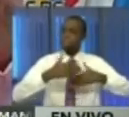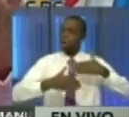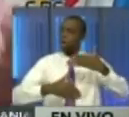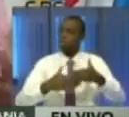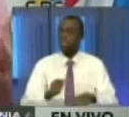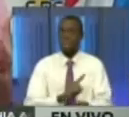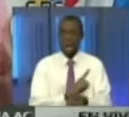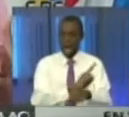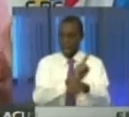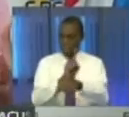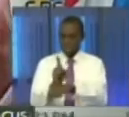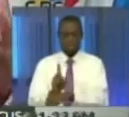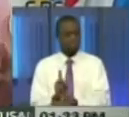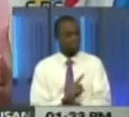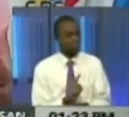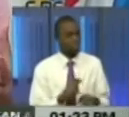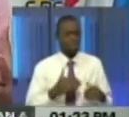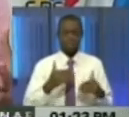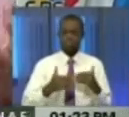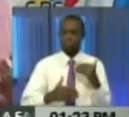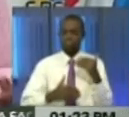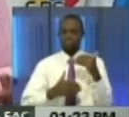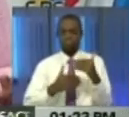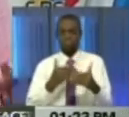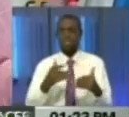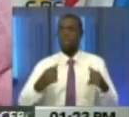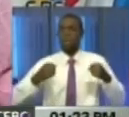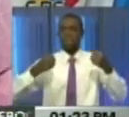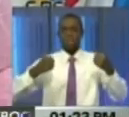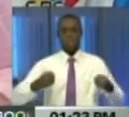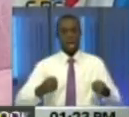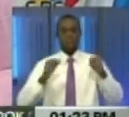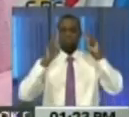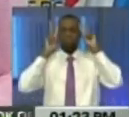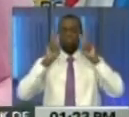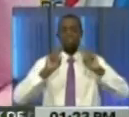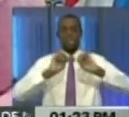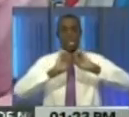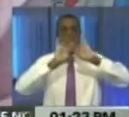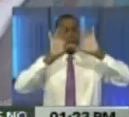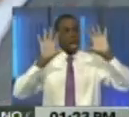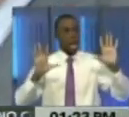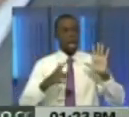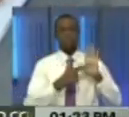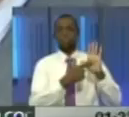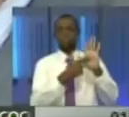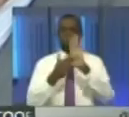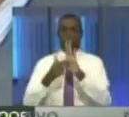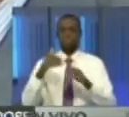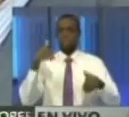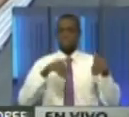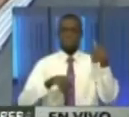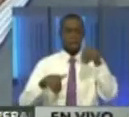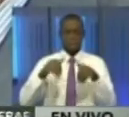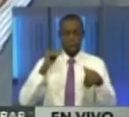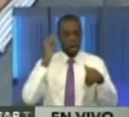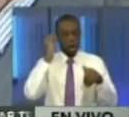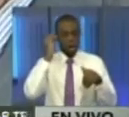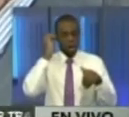donde descansa la seguridad y la transparencia de los procesos electorales y que en esos